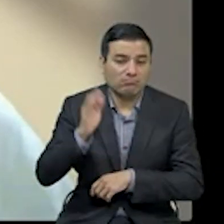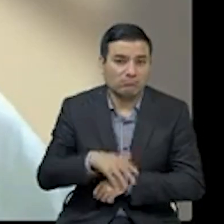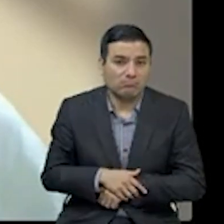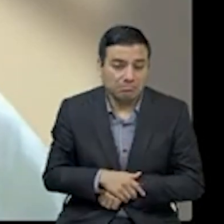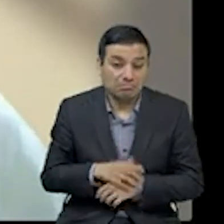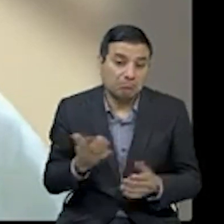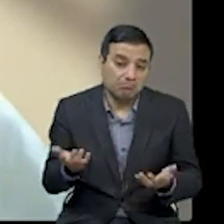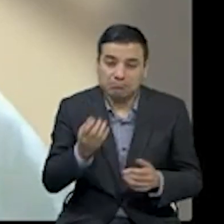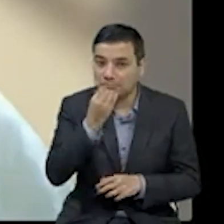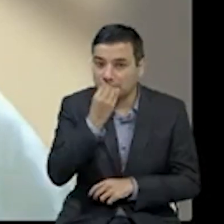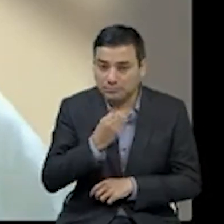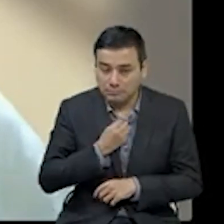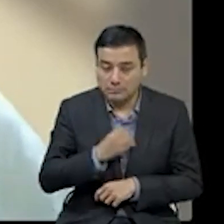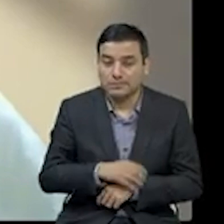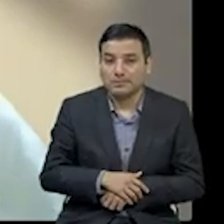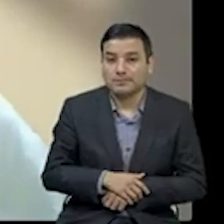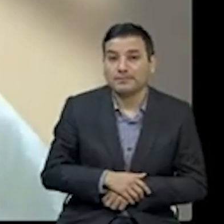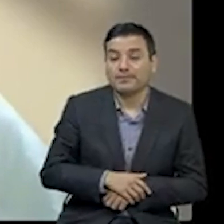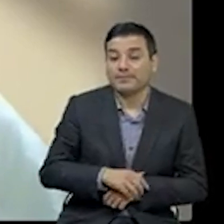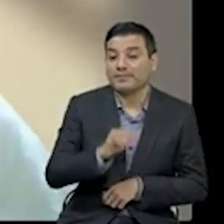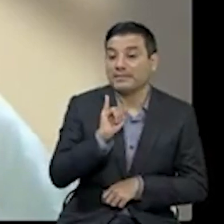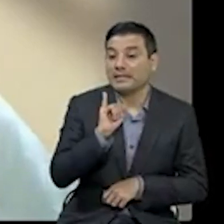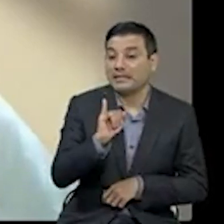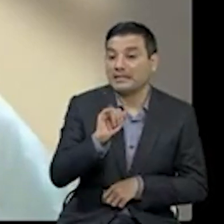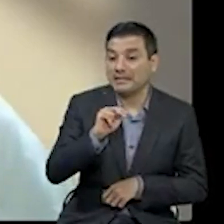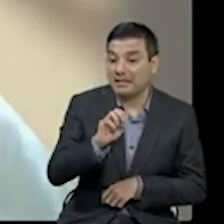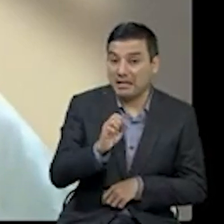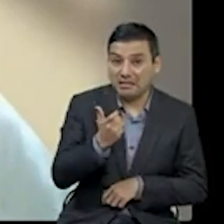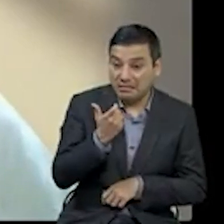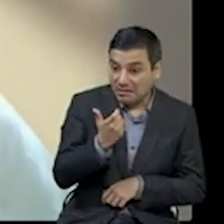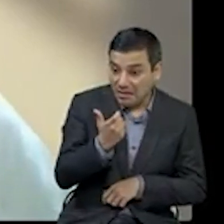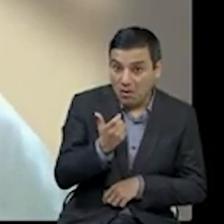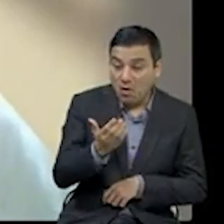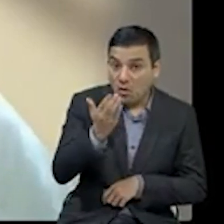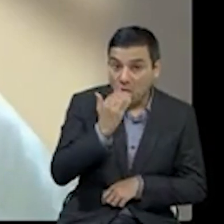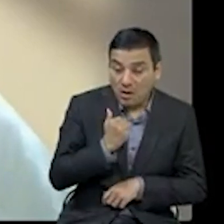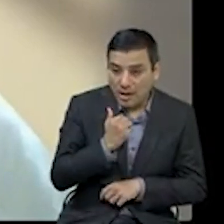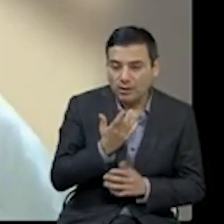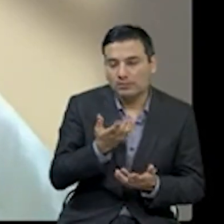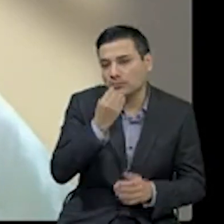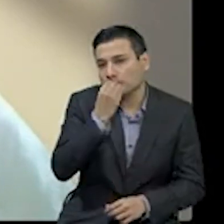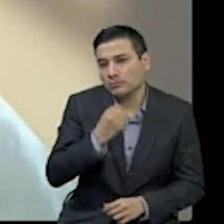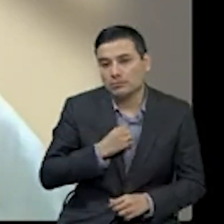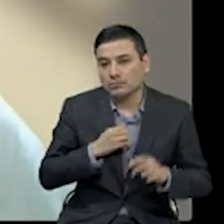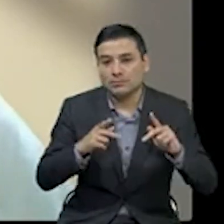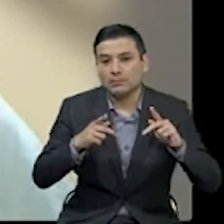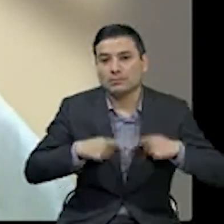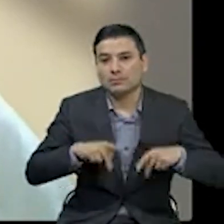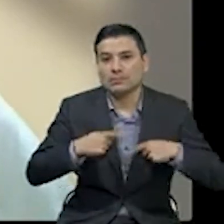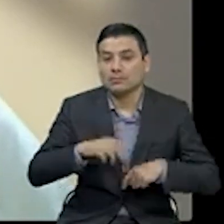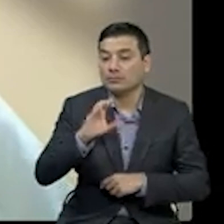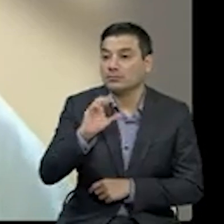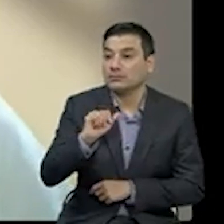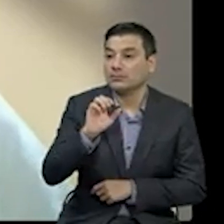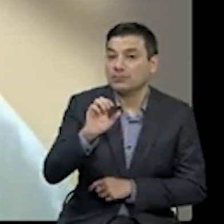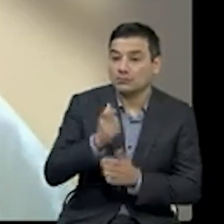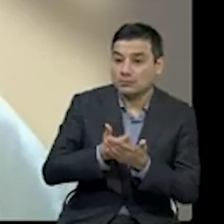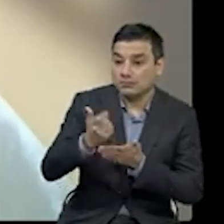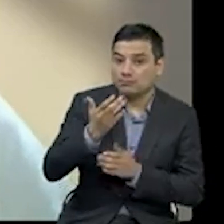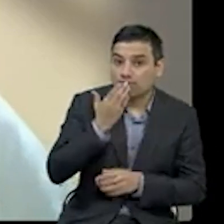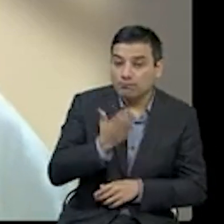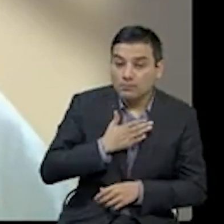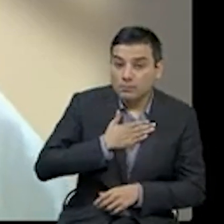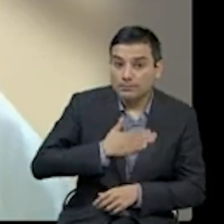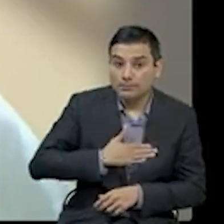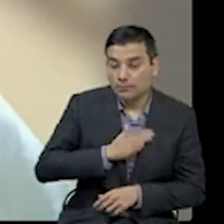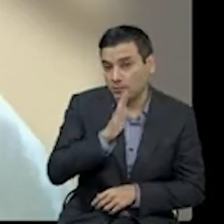Se desfondó económicamente el Instituto Nacional Electoral y por eso no podemos contratar CAEs con precios justos. Por otro